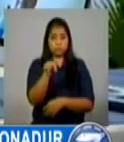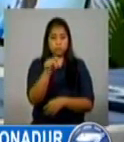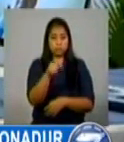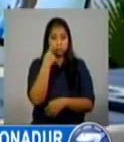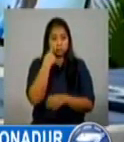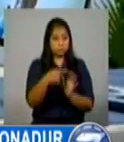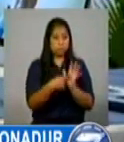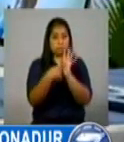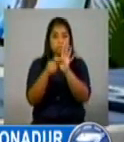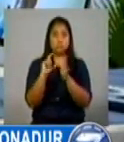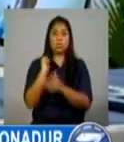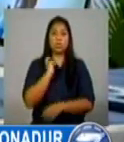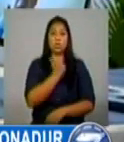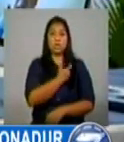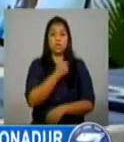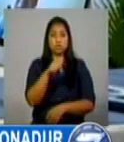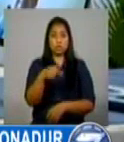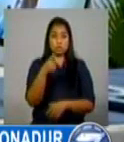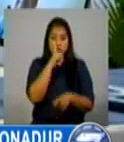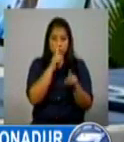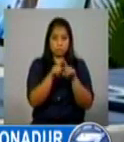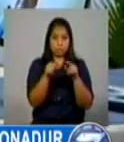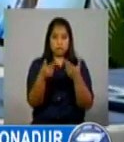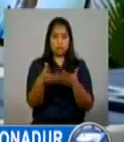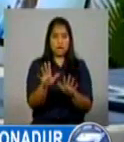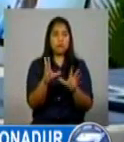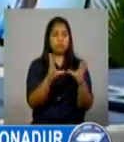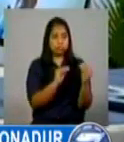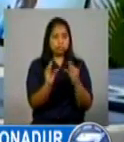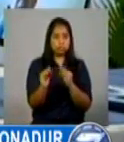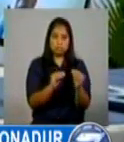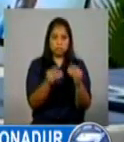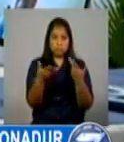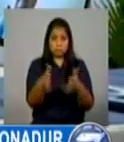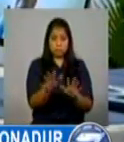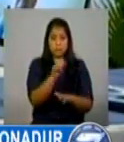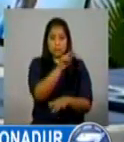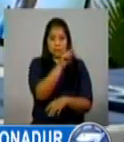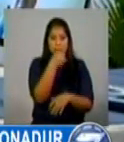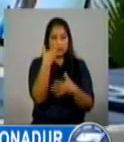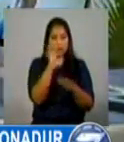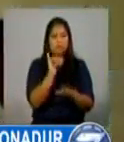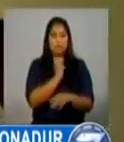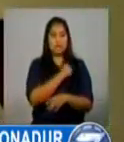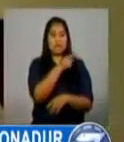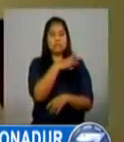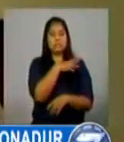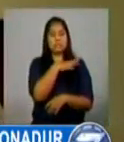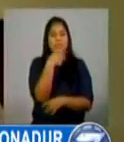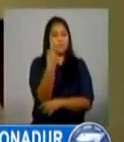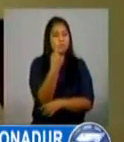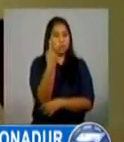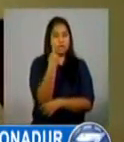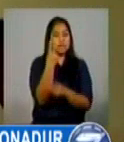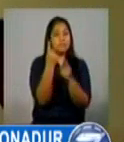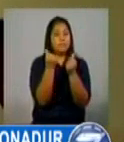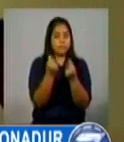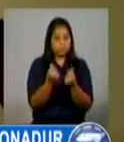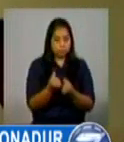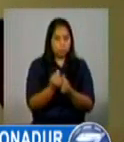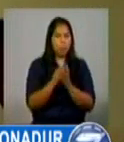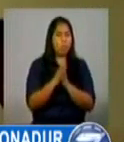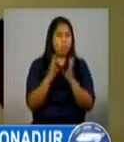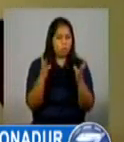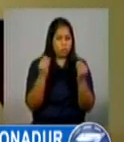presentó al Congreso de la República y que se está discutiendo conlleva también una importante suma de dinero para